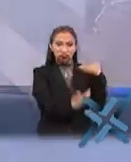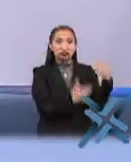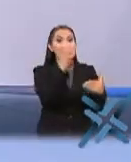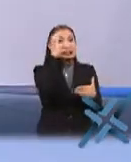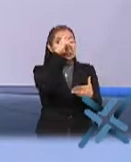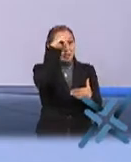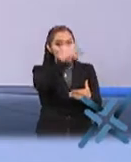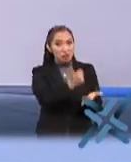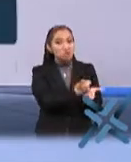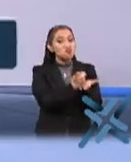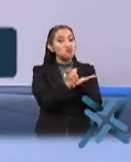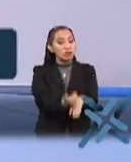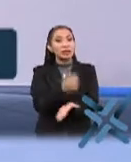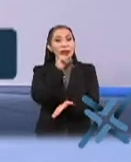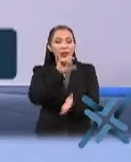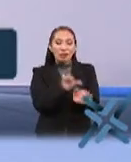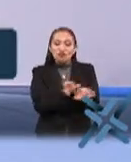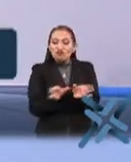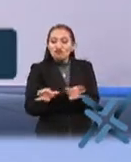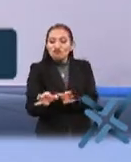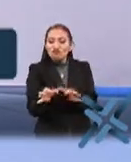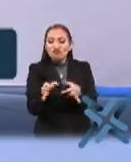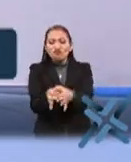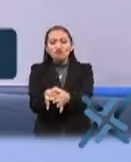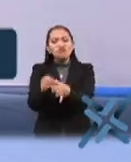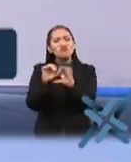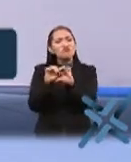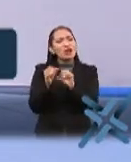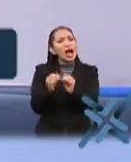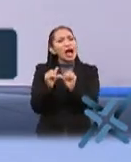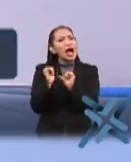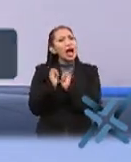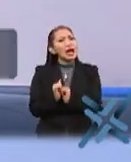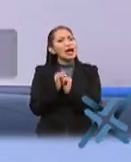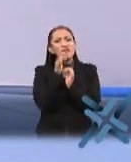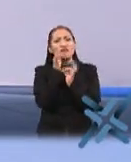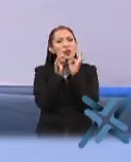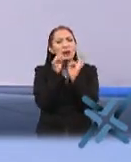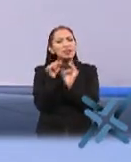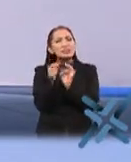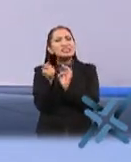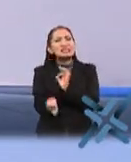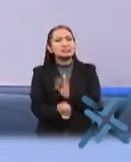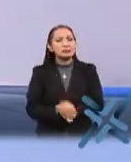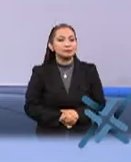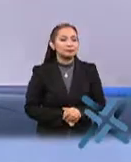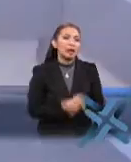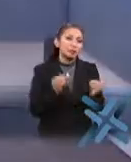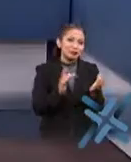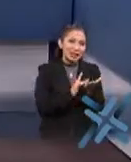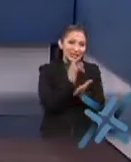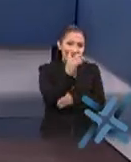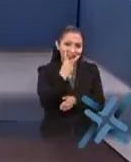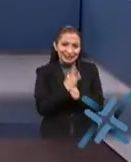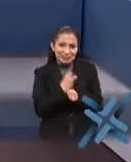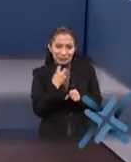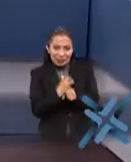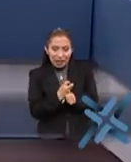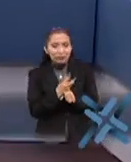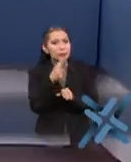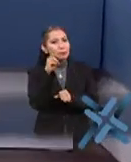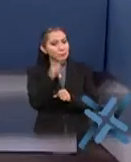ciencia de nuestro país, tiene una agencia informativa, Iris, y tú nos vas a contar de qué se trata eso. Bienvenida. Así es, pues muchas gracias por la invitación. Al